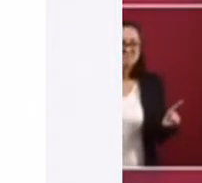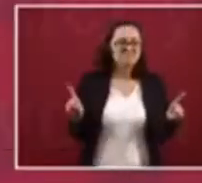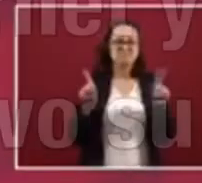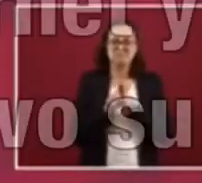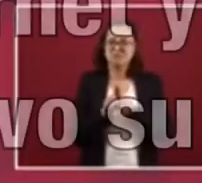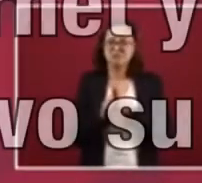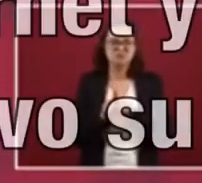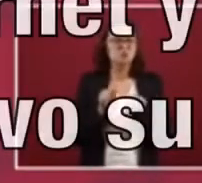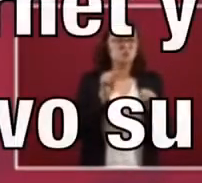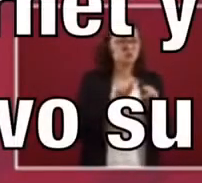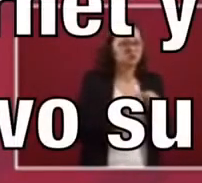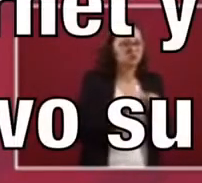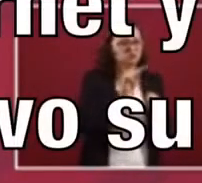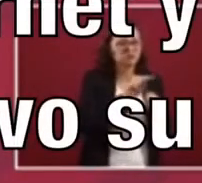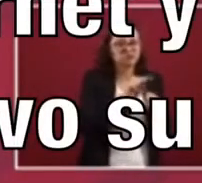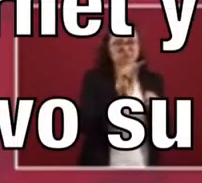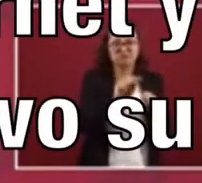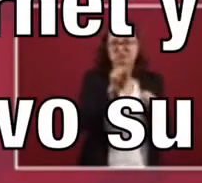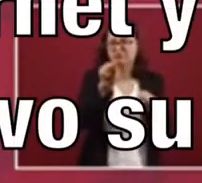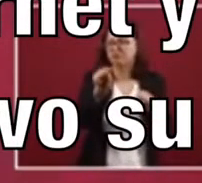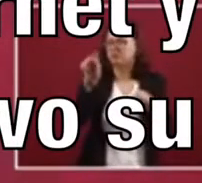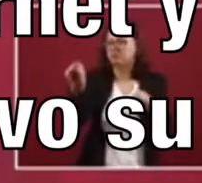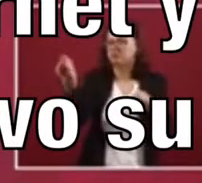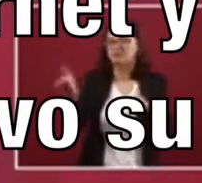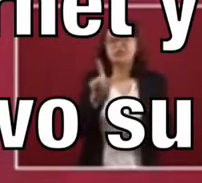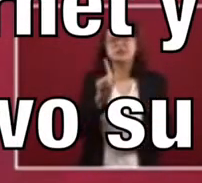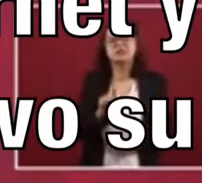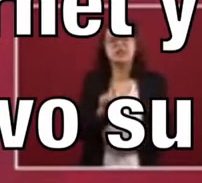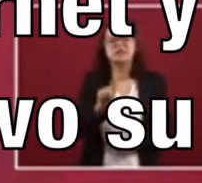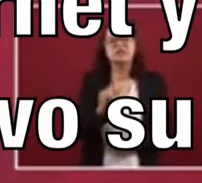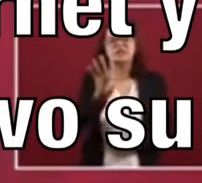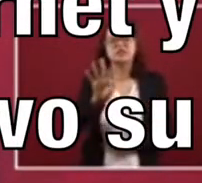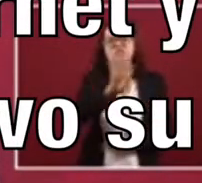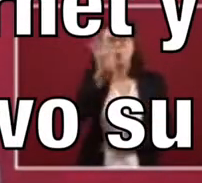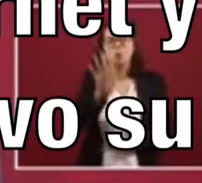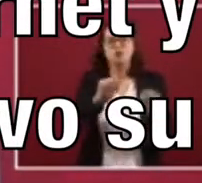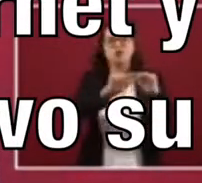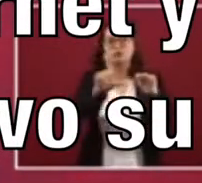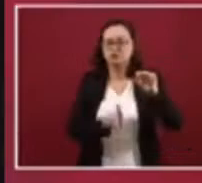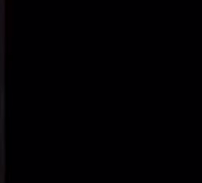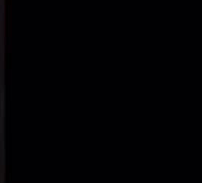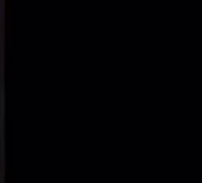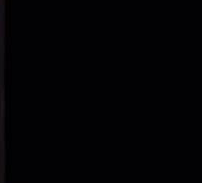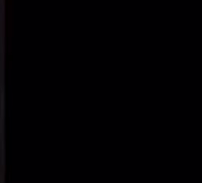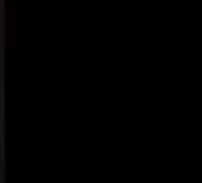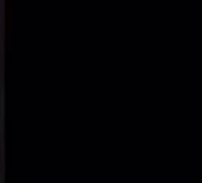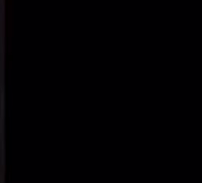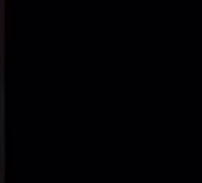en el 75% del territorio nacional.